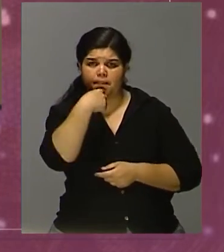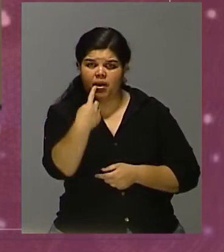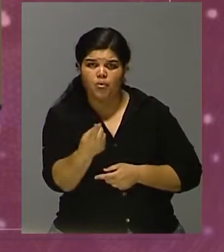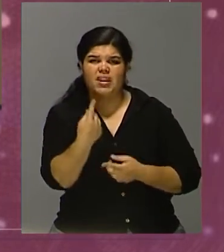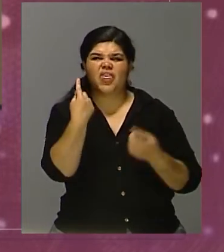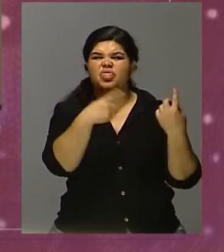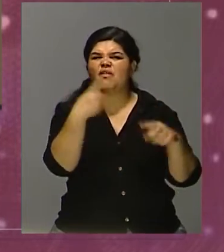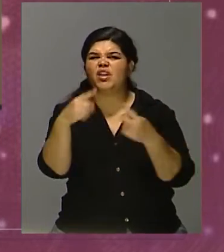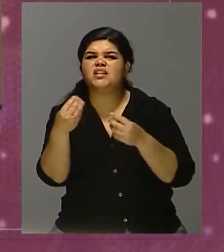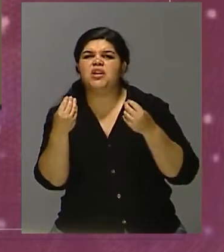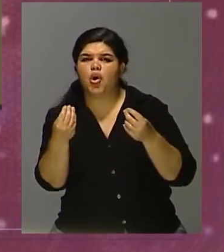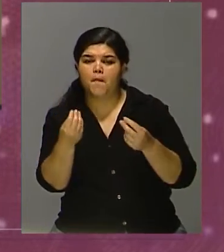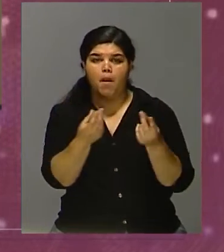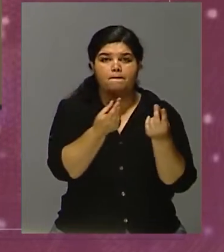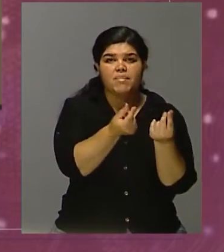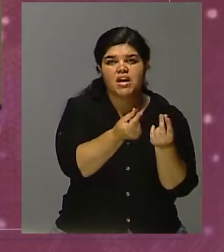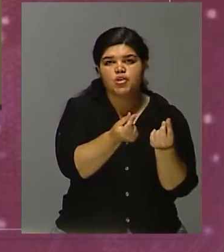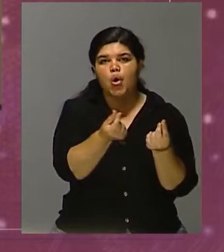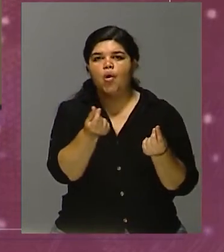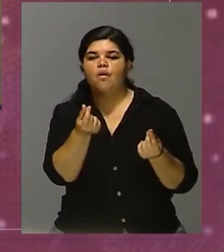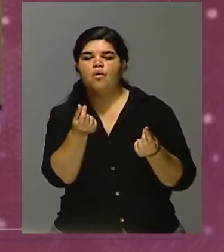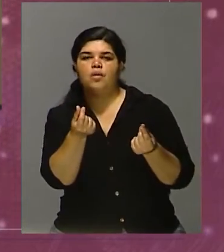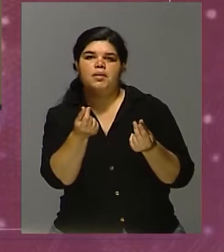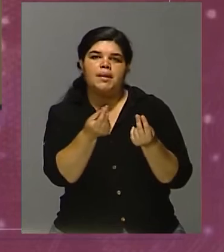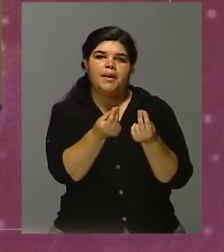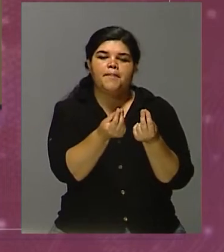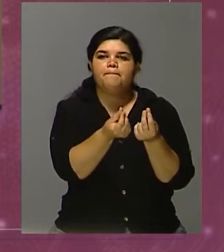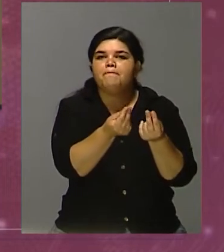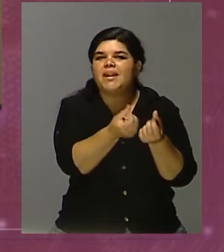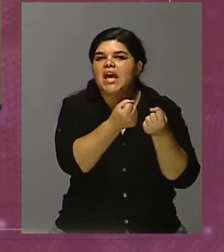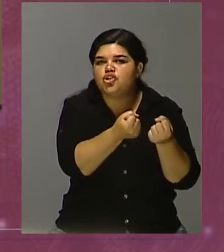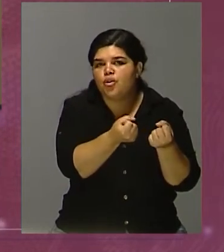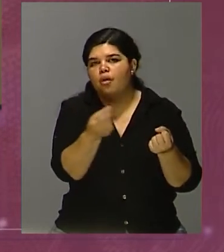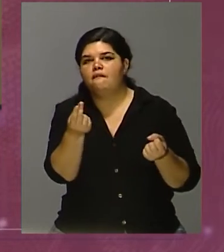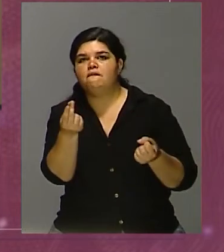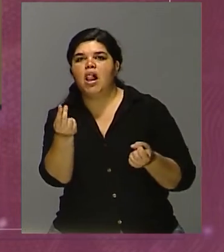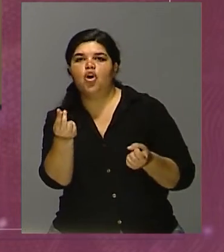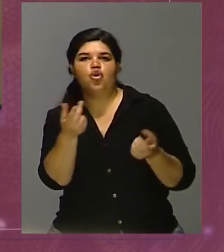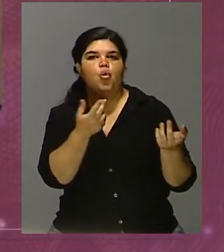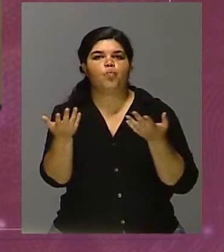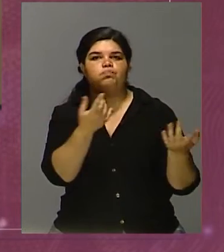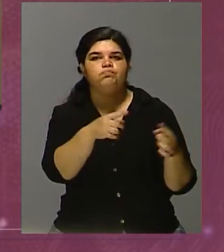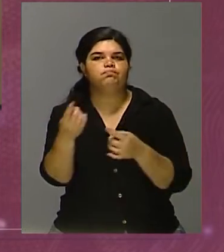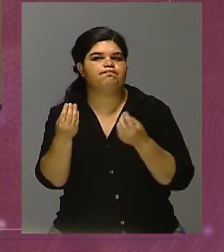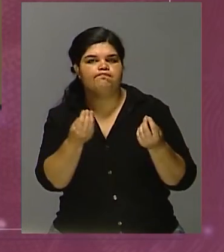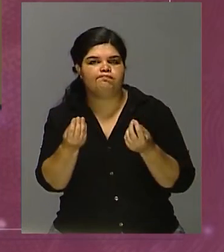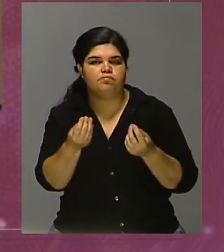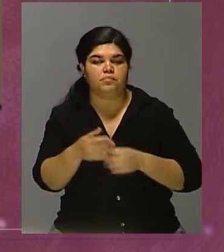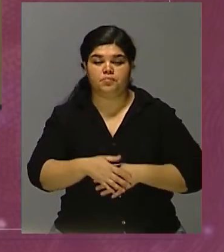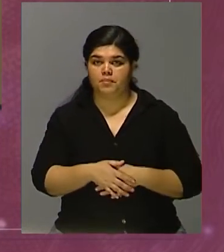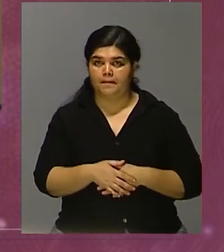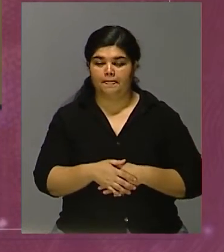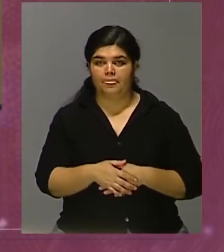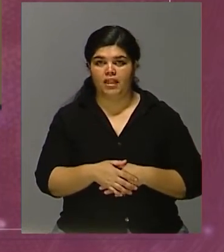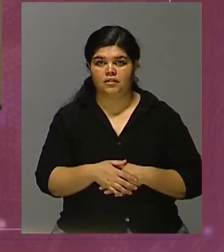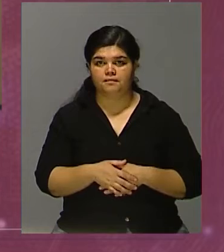de una acción? Porque entiendo que existe una diferencia. Absolutamente, Claudia. No sé si alguna vez escuchaste vos, para